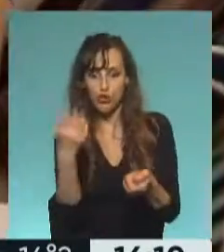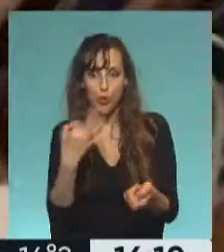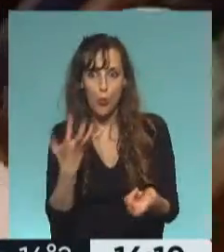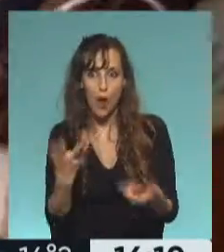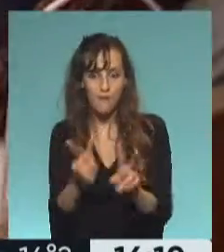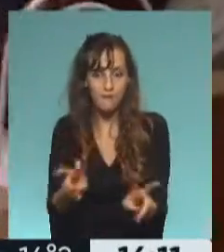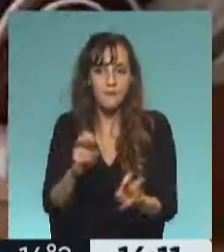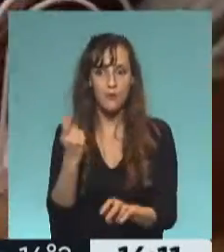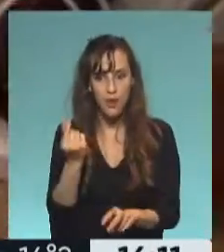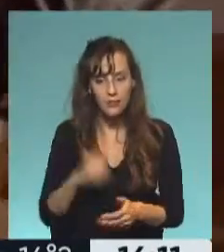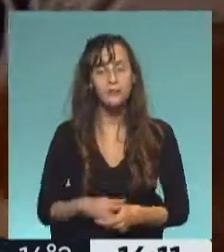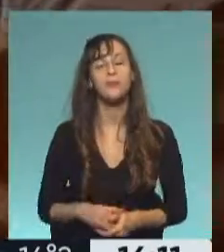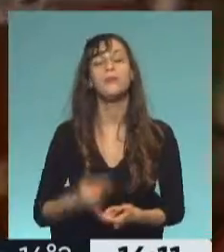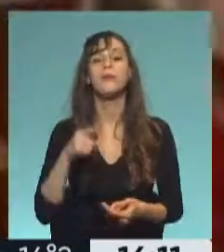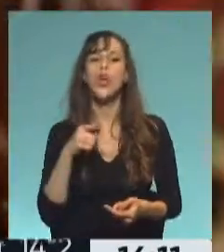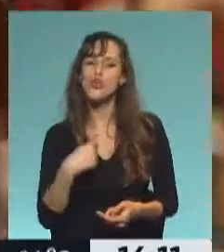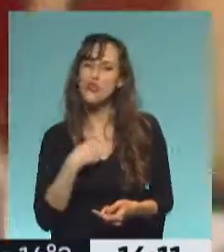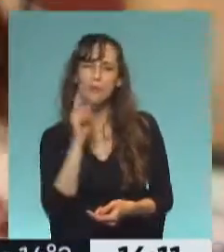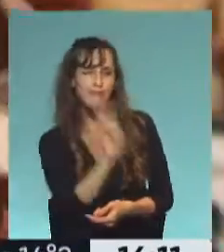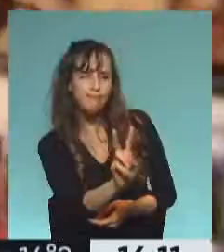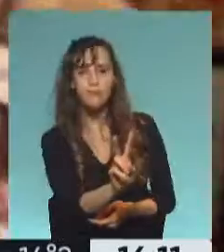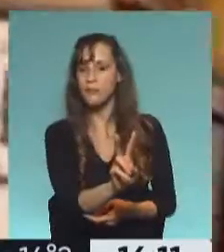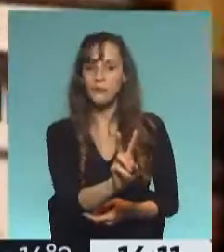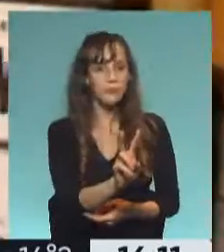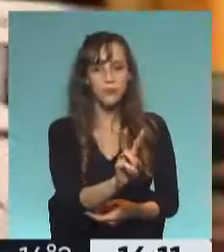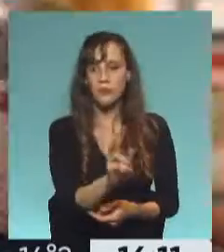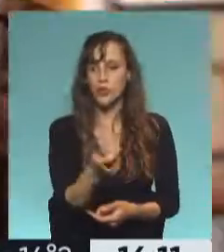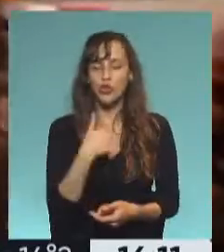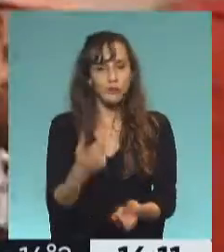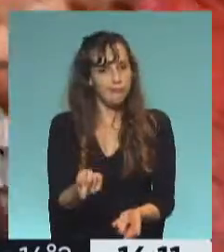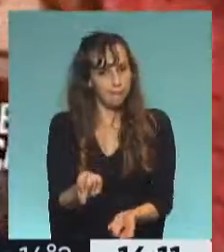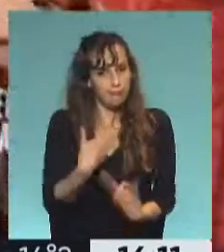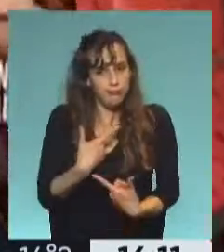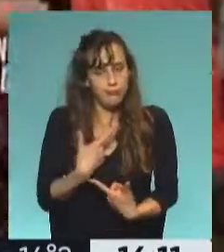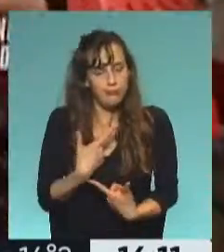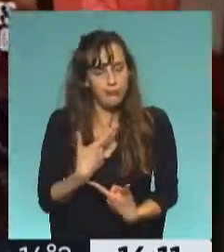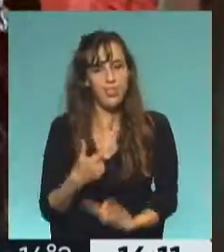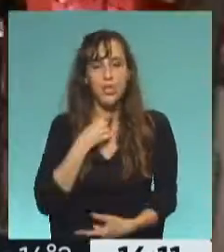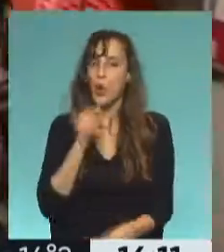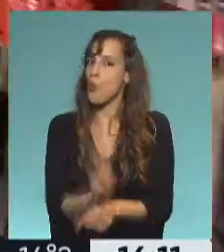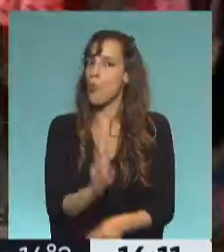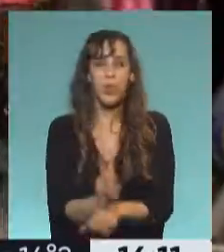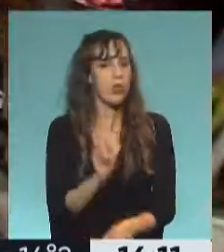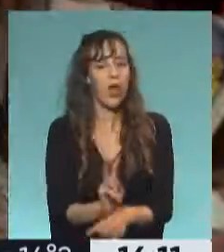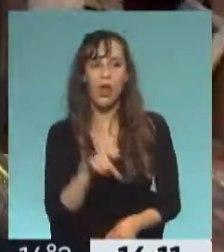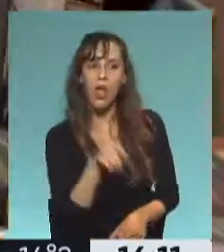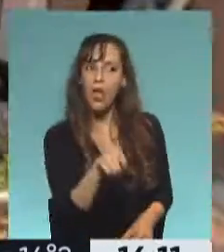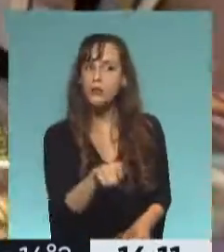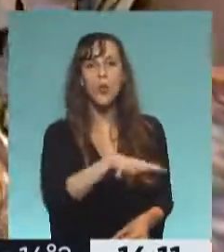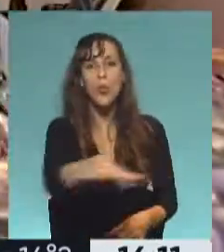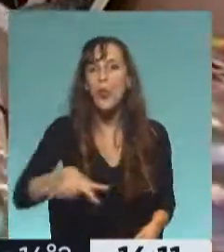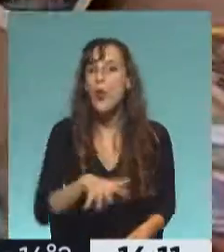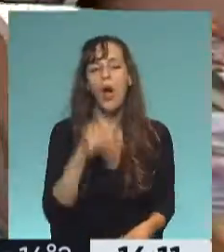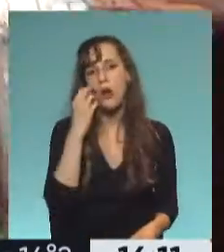humildad, me agarró como una especie de... ataque de nacionalismo. Mirá qué bueno. A veces yo dije, no puede ser esto que